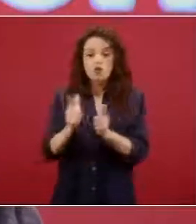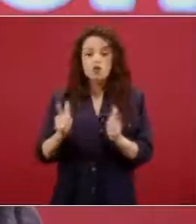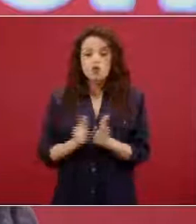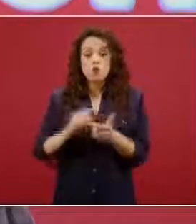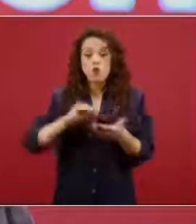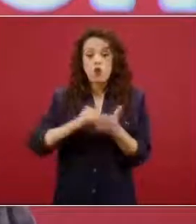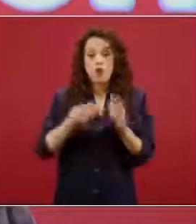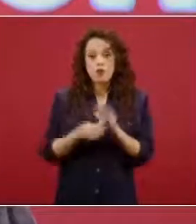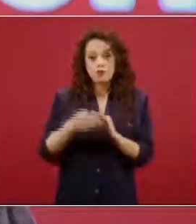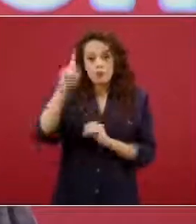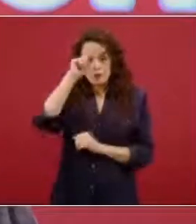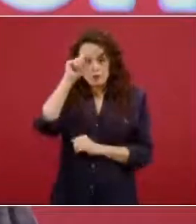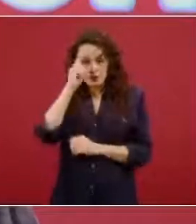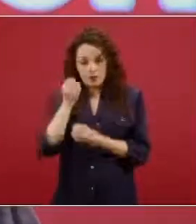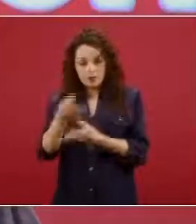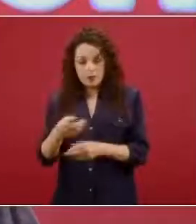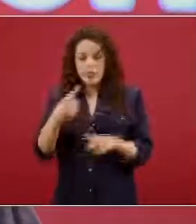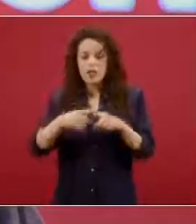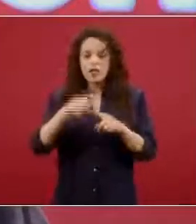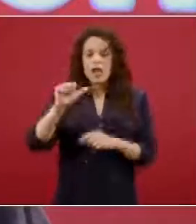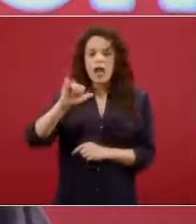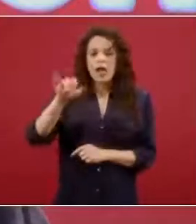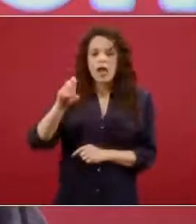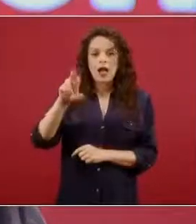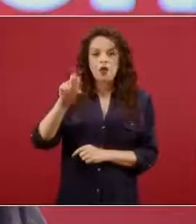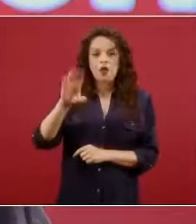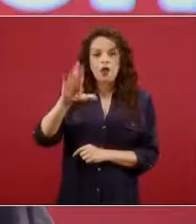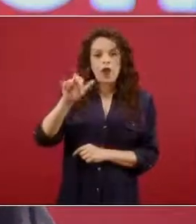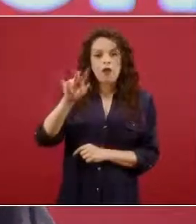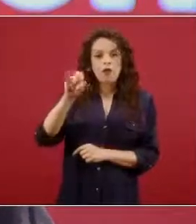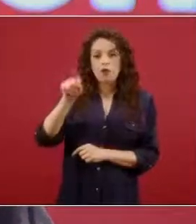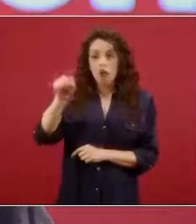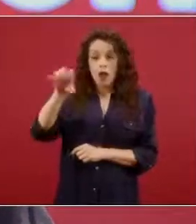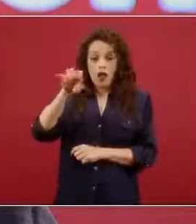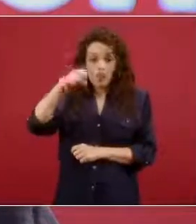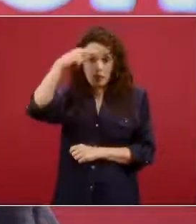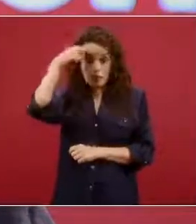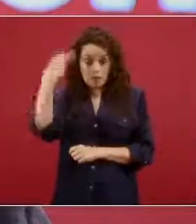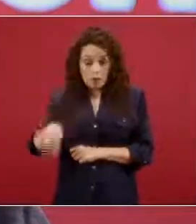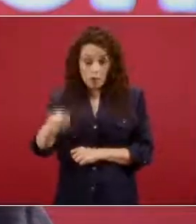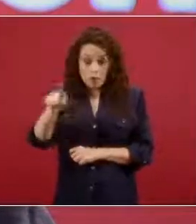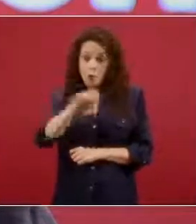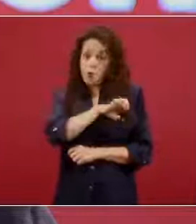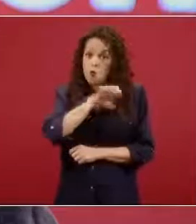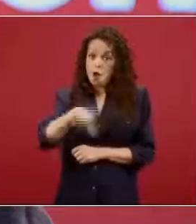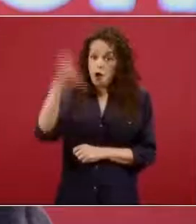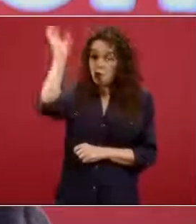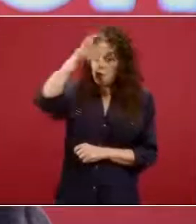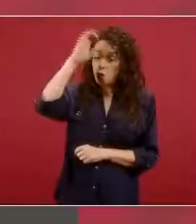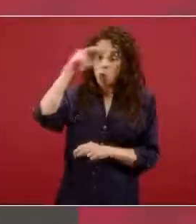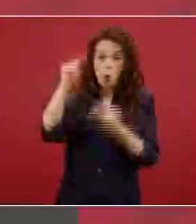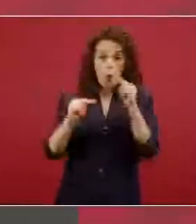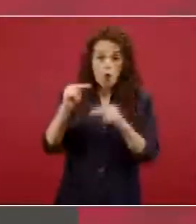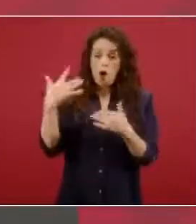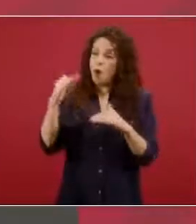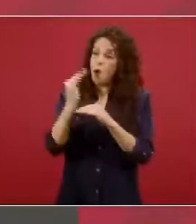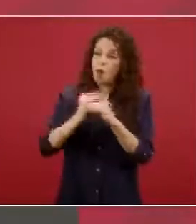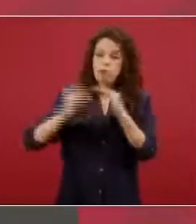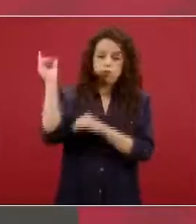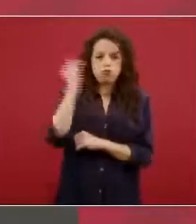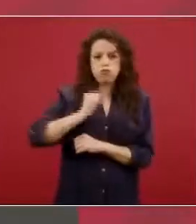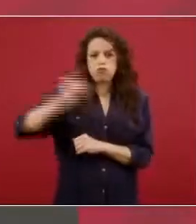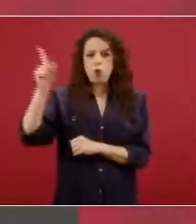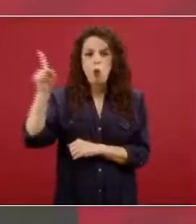Estratégico Asesor, es el doctor Alejandro Cravioto, es un mexicano, especialista, un científico de alto nivel, especialista